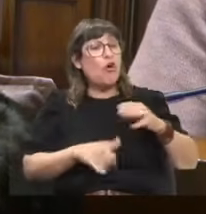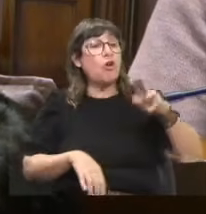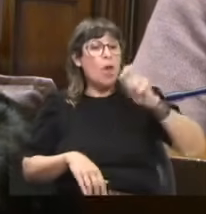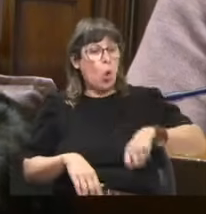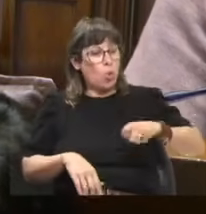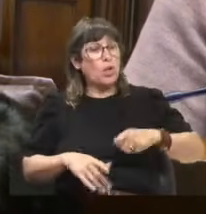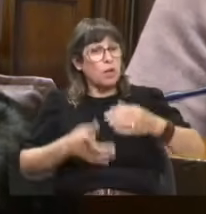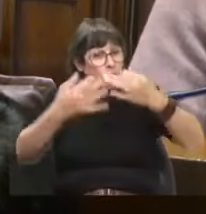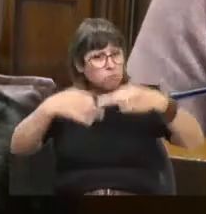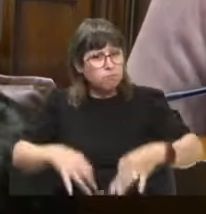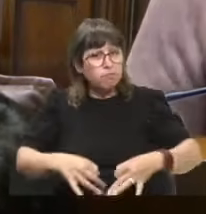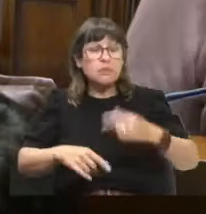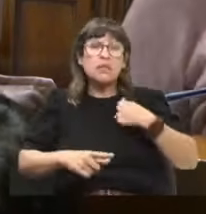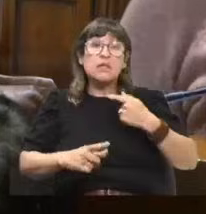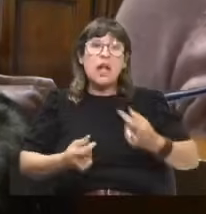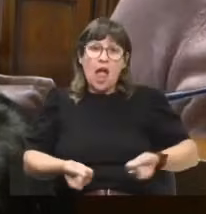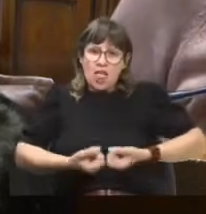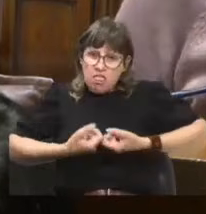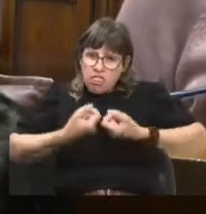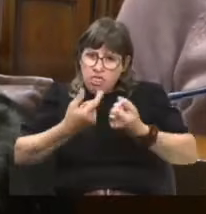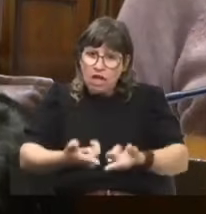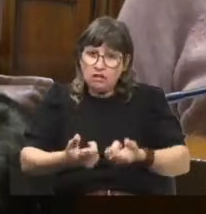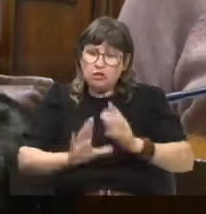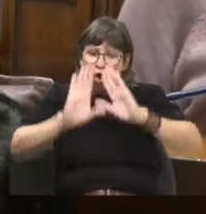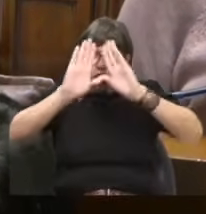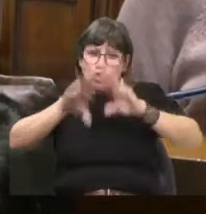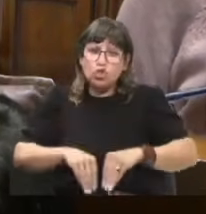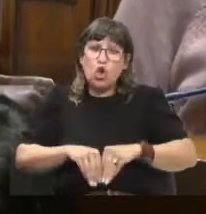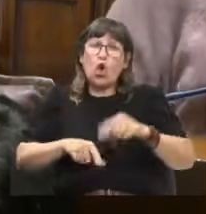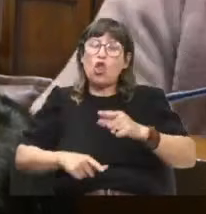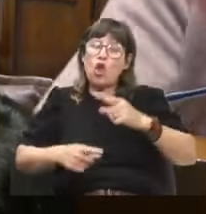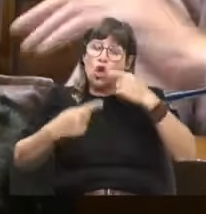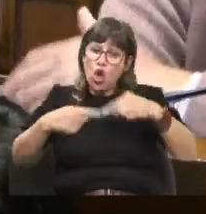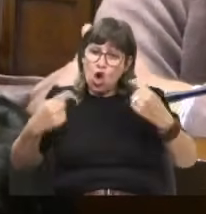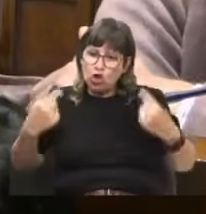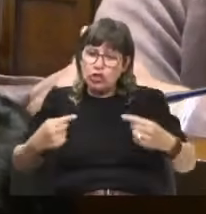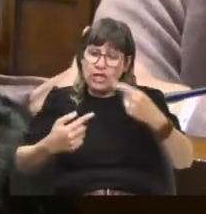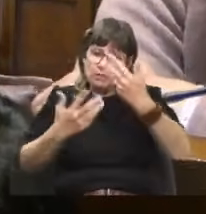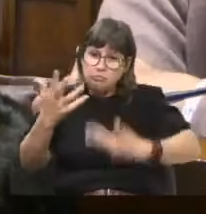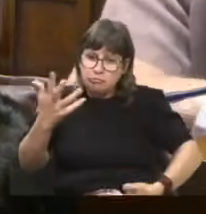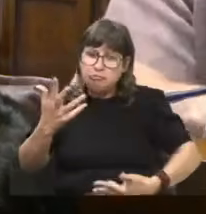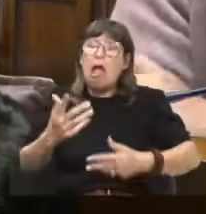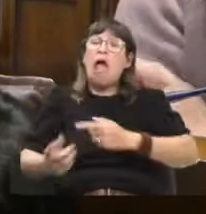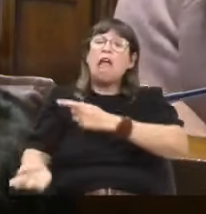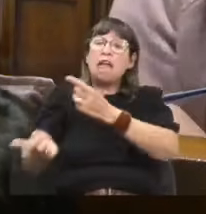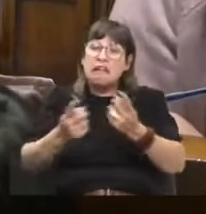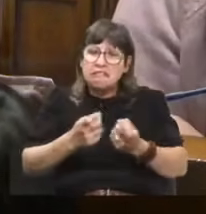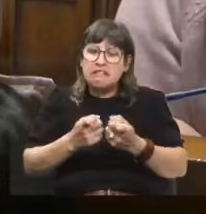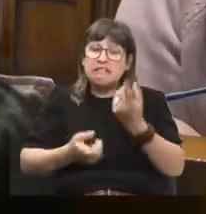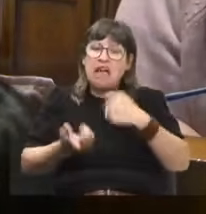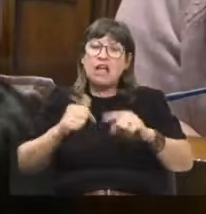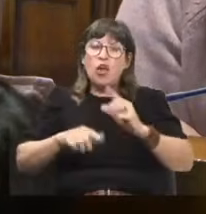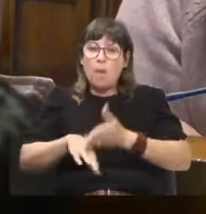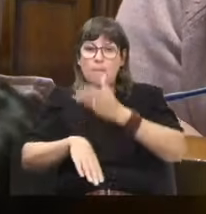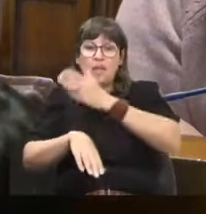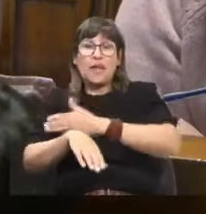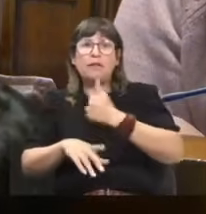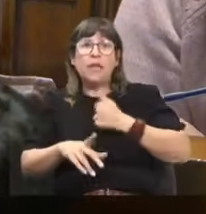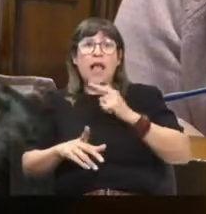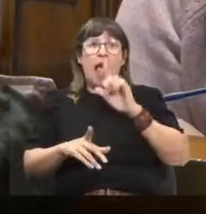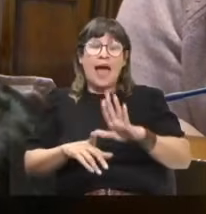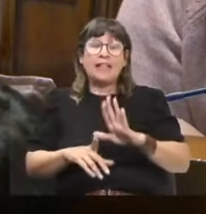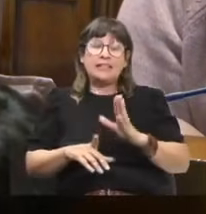correspondientes, brindando todos los elementos necesarios previo a la obtención de la